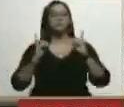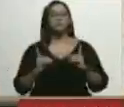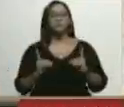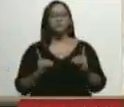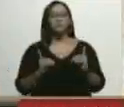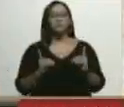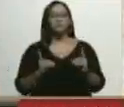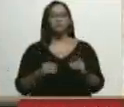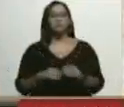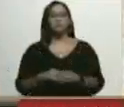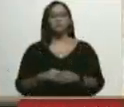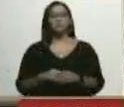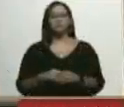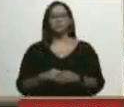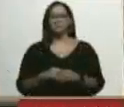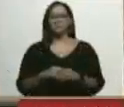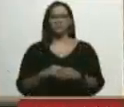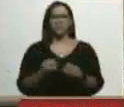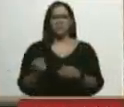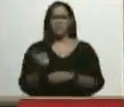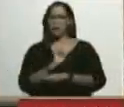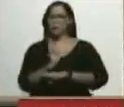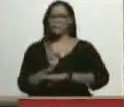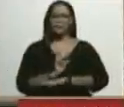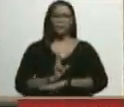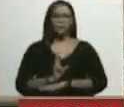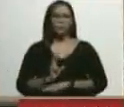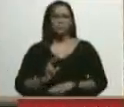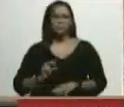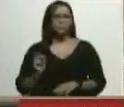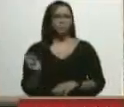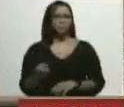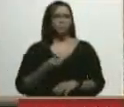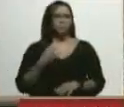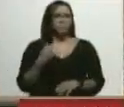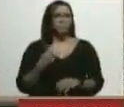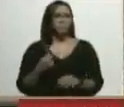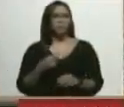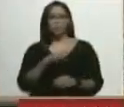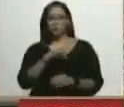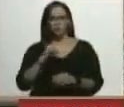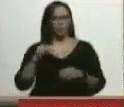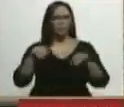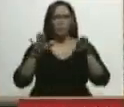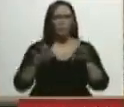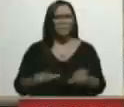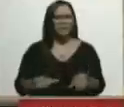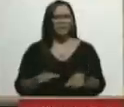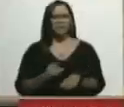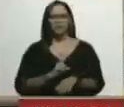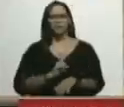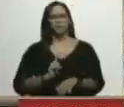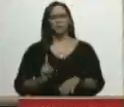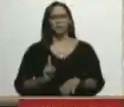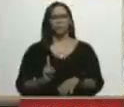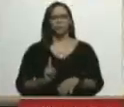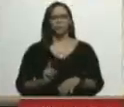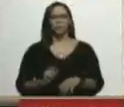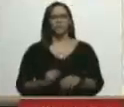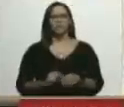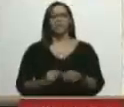de un solo Cómo se llama de un solo plumazo no suspender un maestro disolver